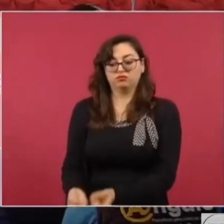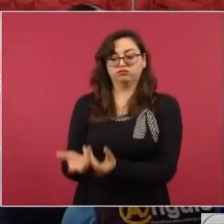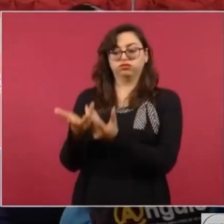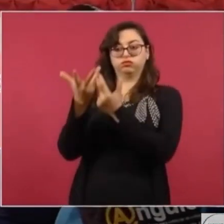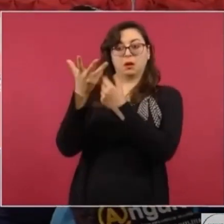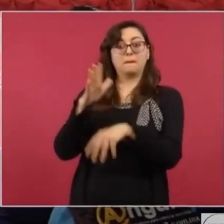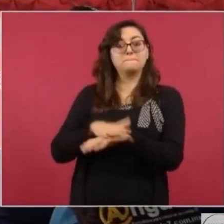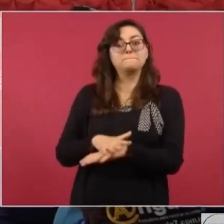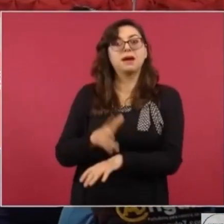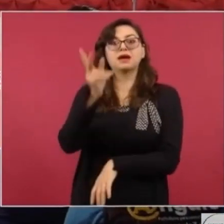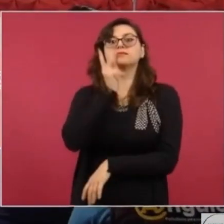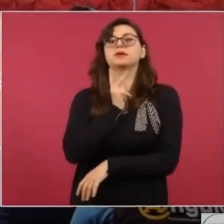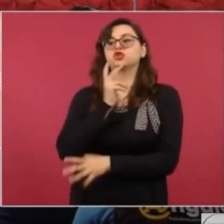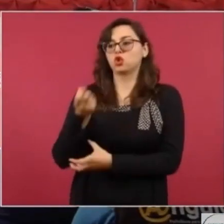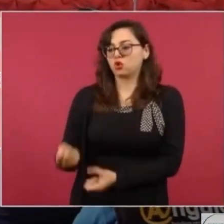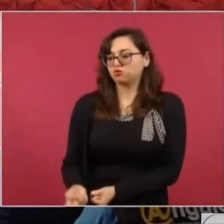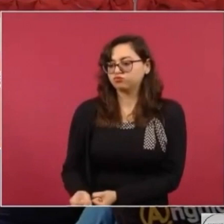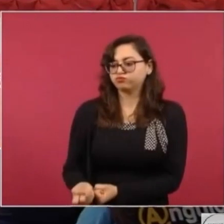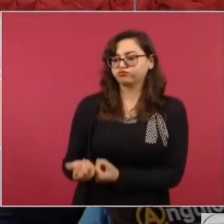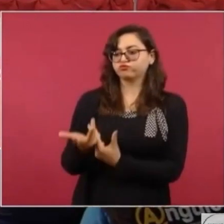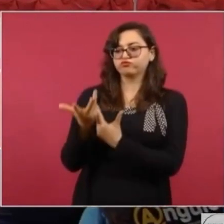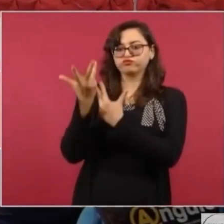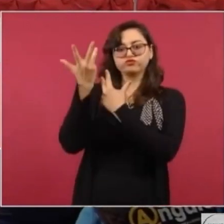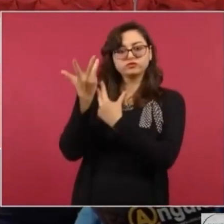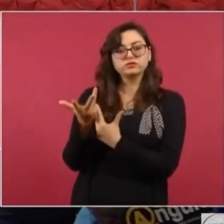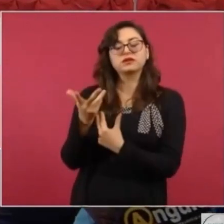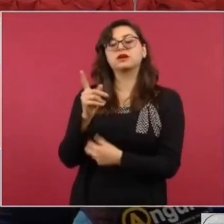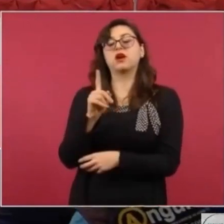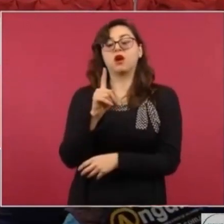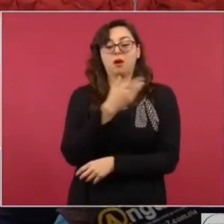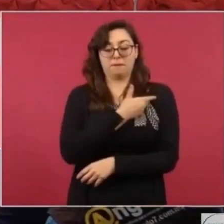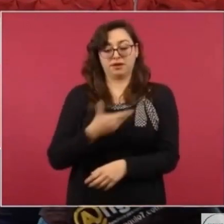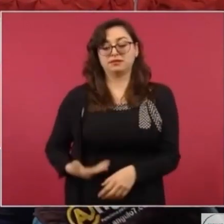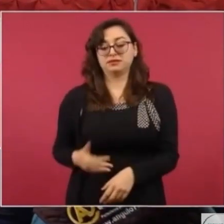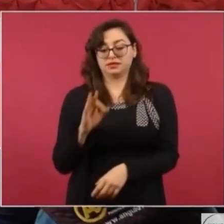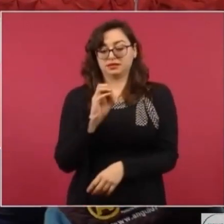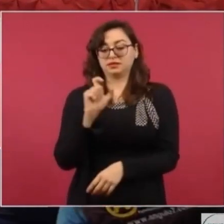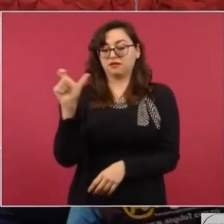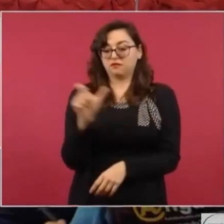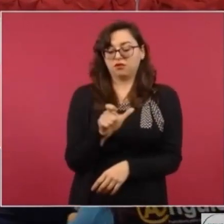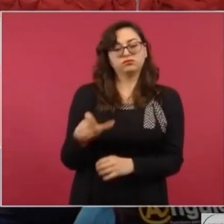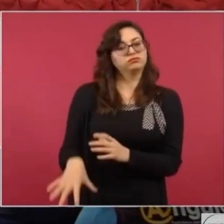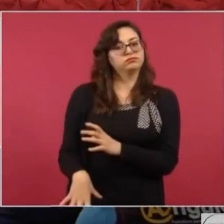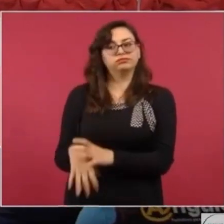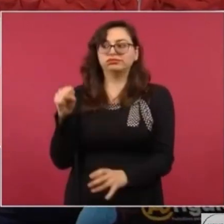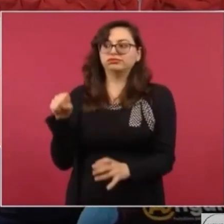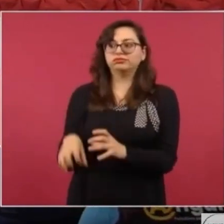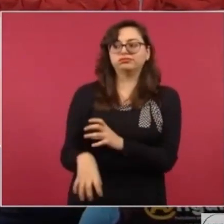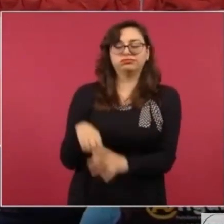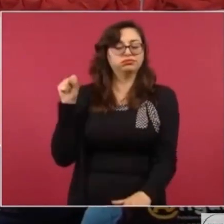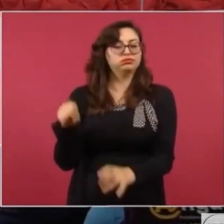beneficia y llega a 3.400.000 barriles.